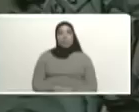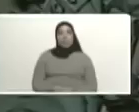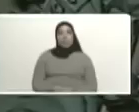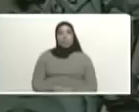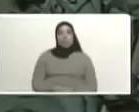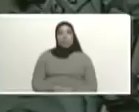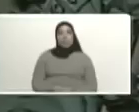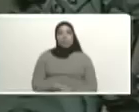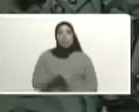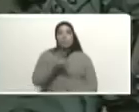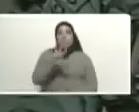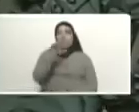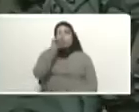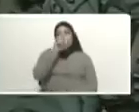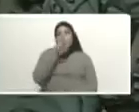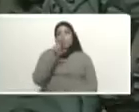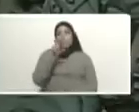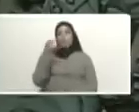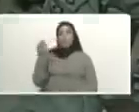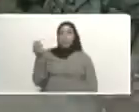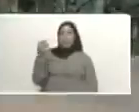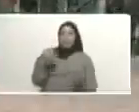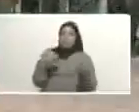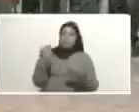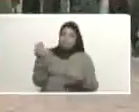Cinco años ya han pasado